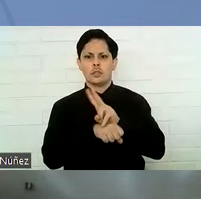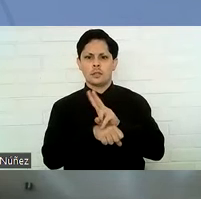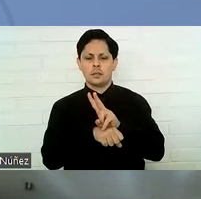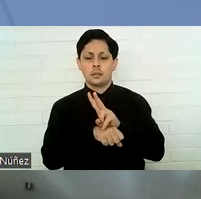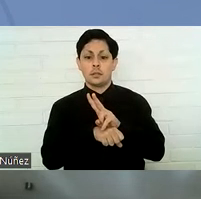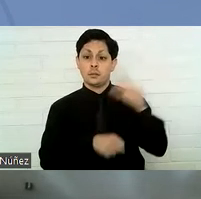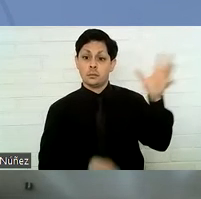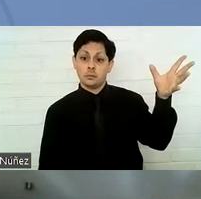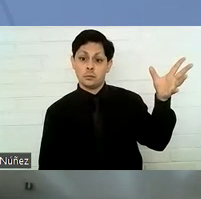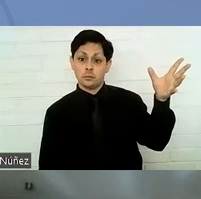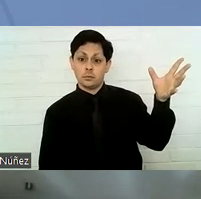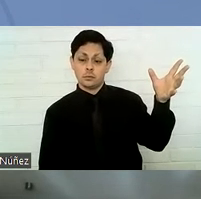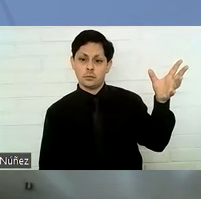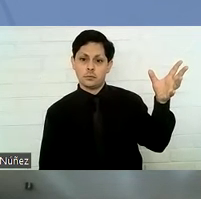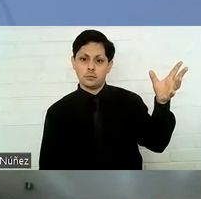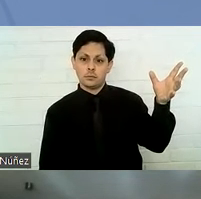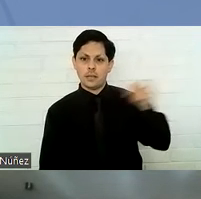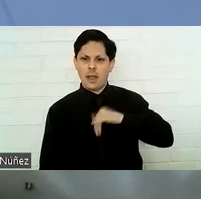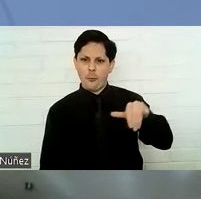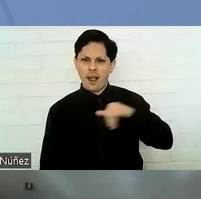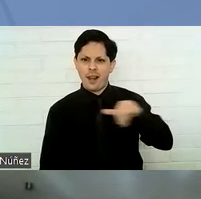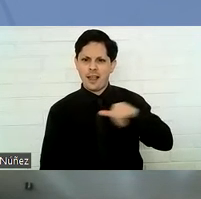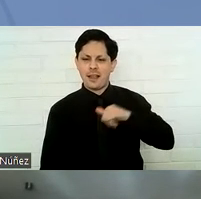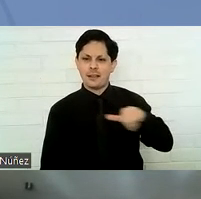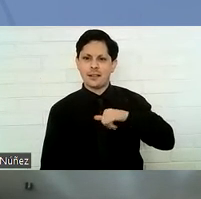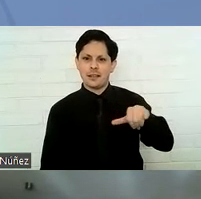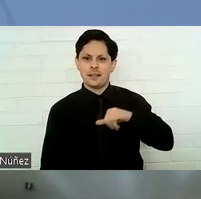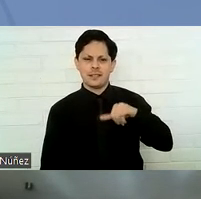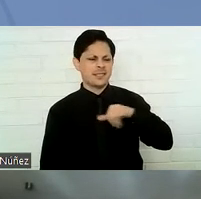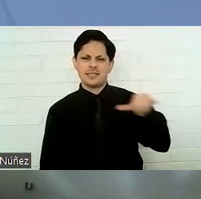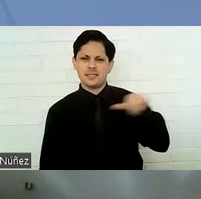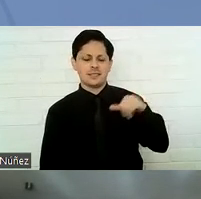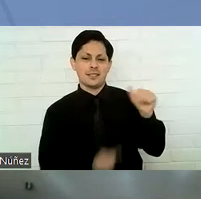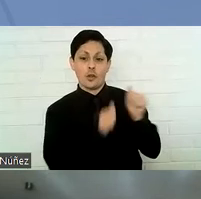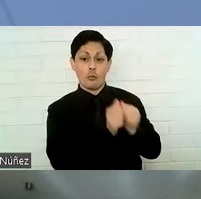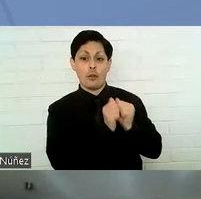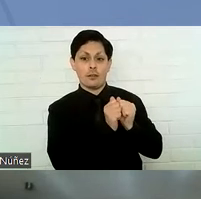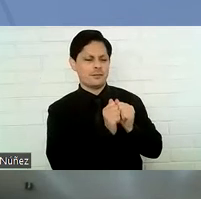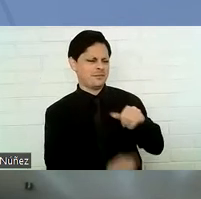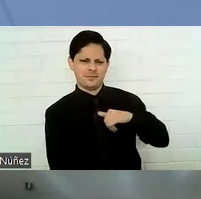lo que soy muy igualada, Nolfa, te voy a hablar de tú como colega.